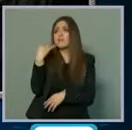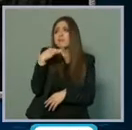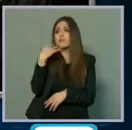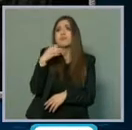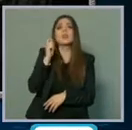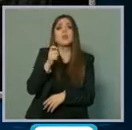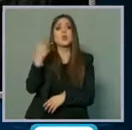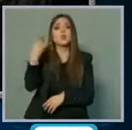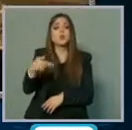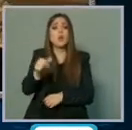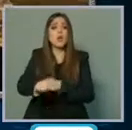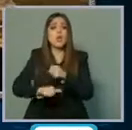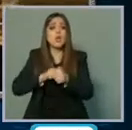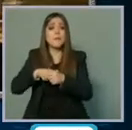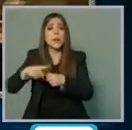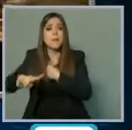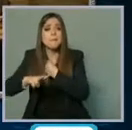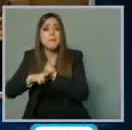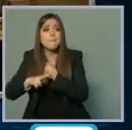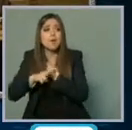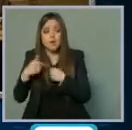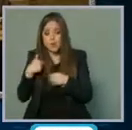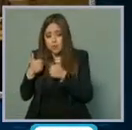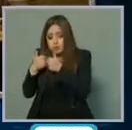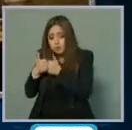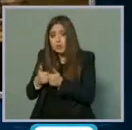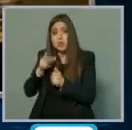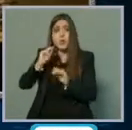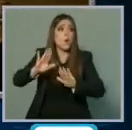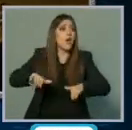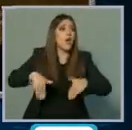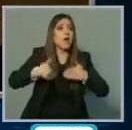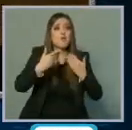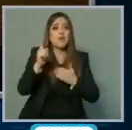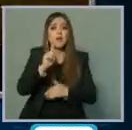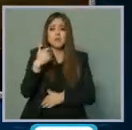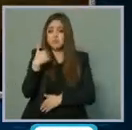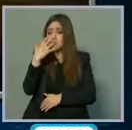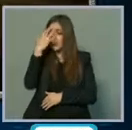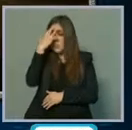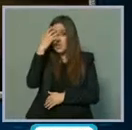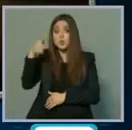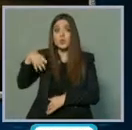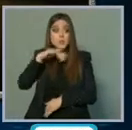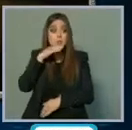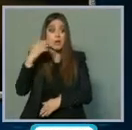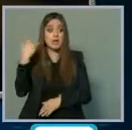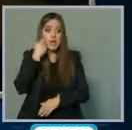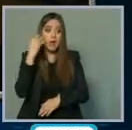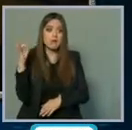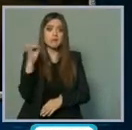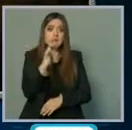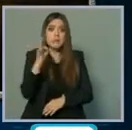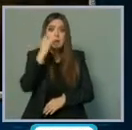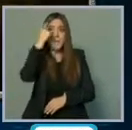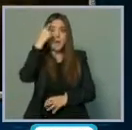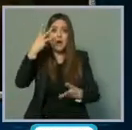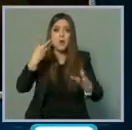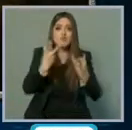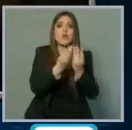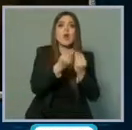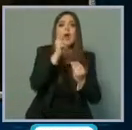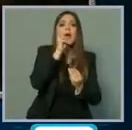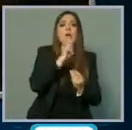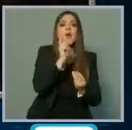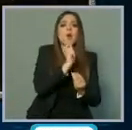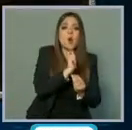vidrio. La niña no quiere salir, no quiere hablar con nadie, la mamá quiere conseguirle un pretendiente. Pero acá lo interesante, aparte de esta anécdota, en realidad es la